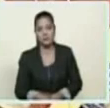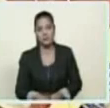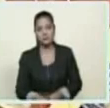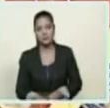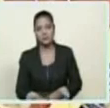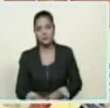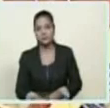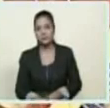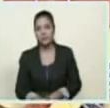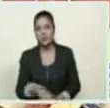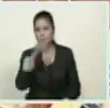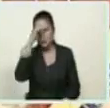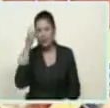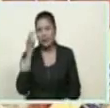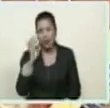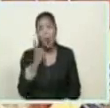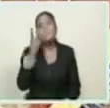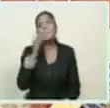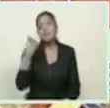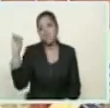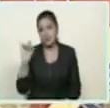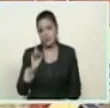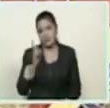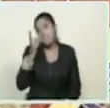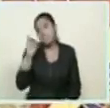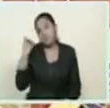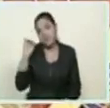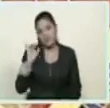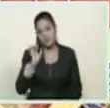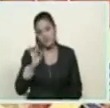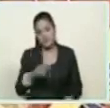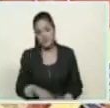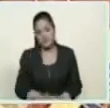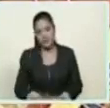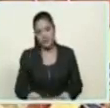no sé si era la primera vez para mí es la primera vez